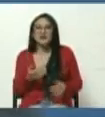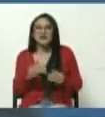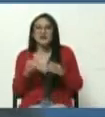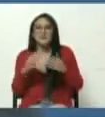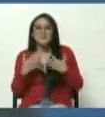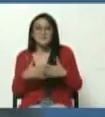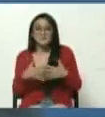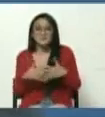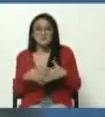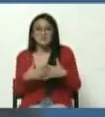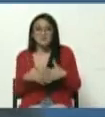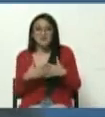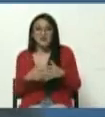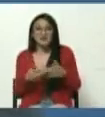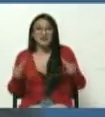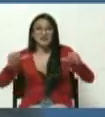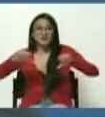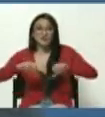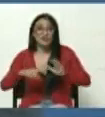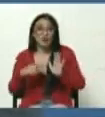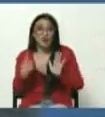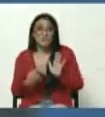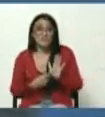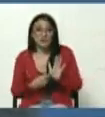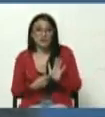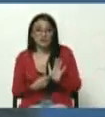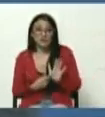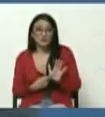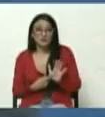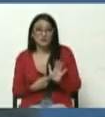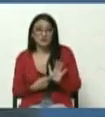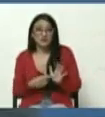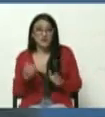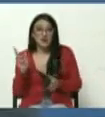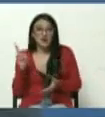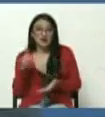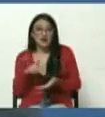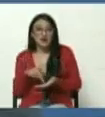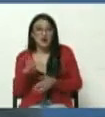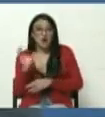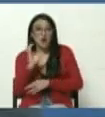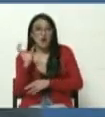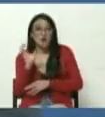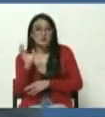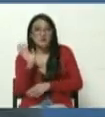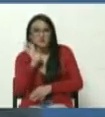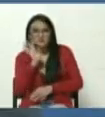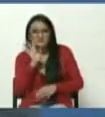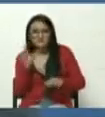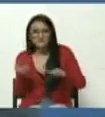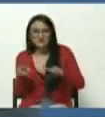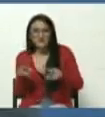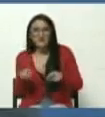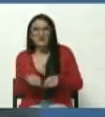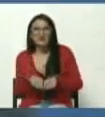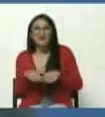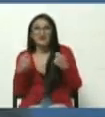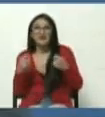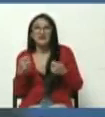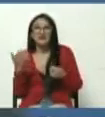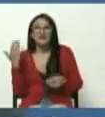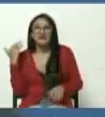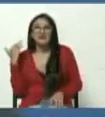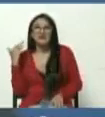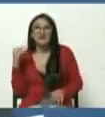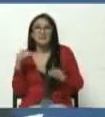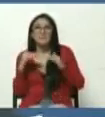planta destruida. Encontramos en Colombia los escombros de lo que fue en algún momento